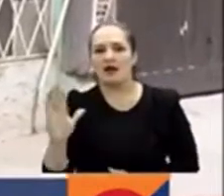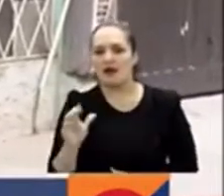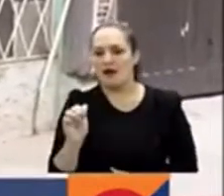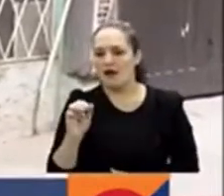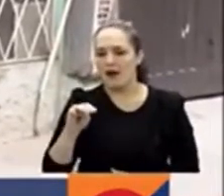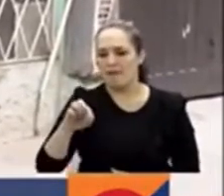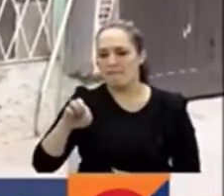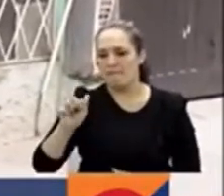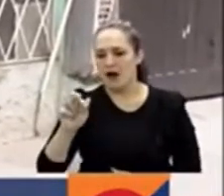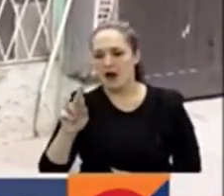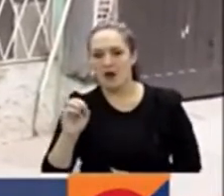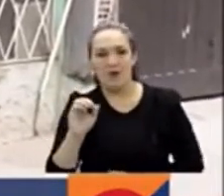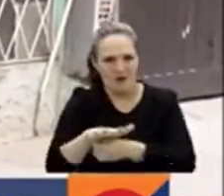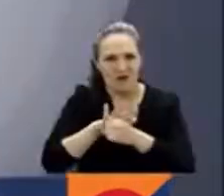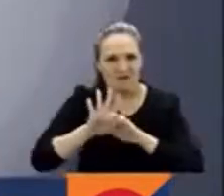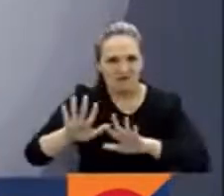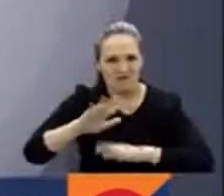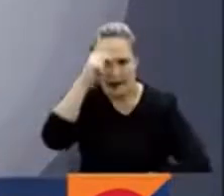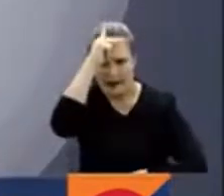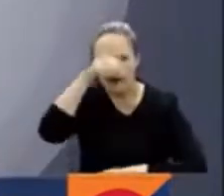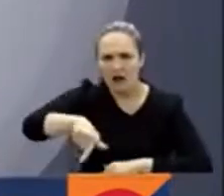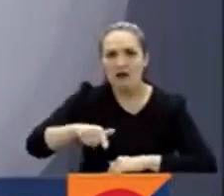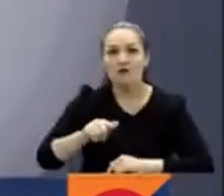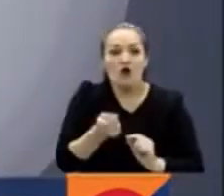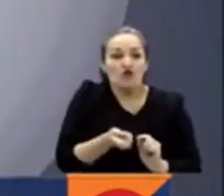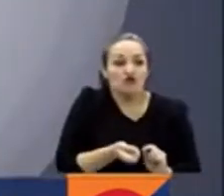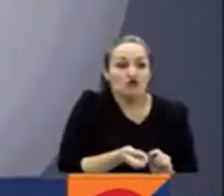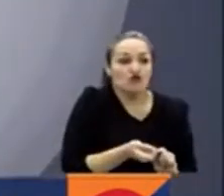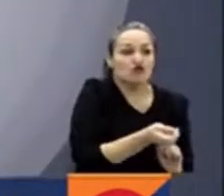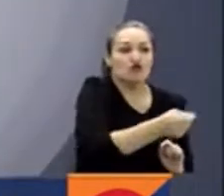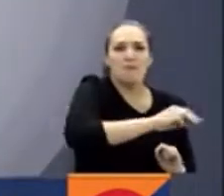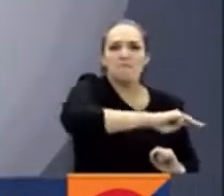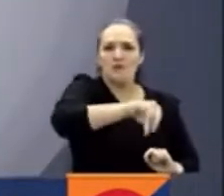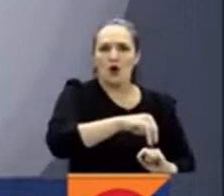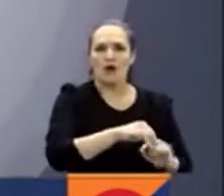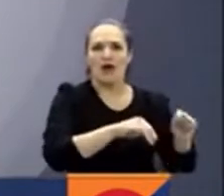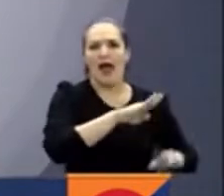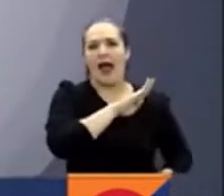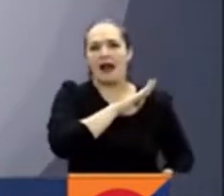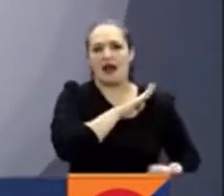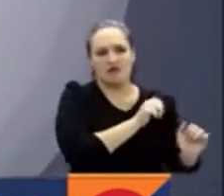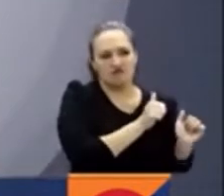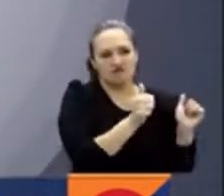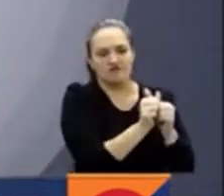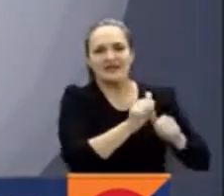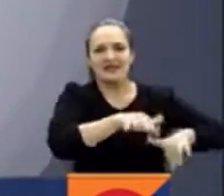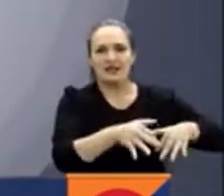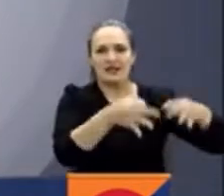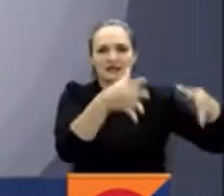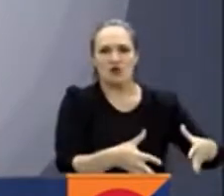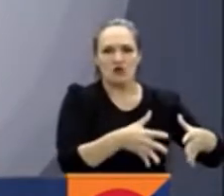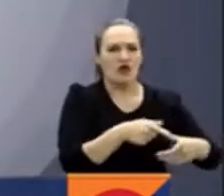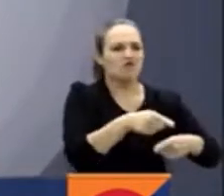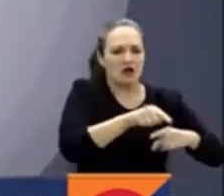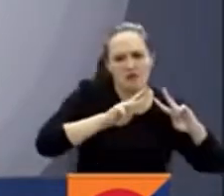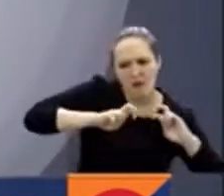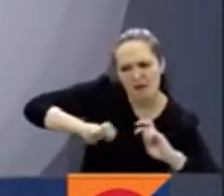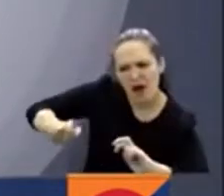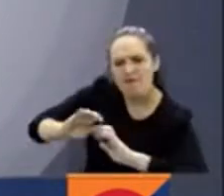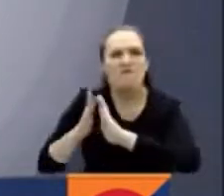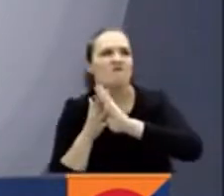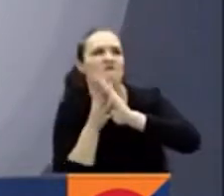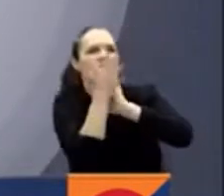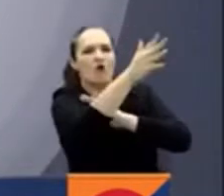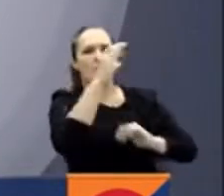mayor también hará un consejo extraordinario de seguridad el próximo miércoles y entregará un informe ese mismo día al presidente Gustavo Petro, esto para